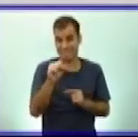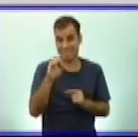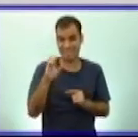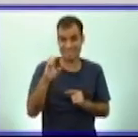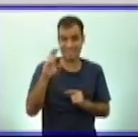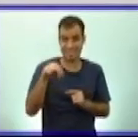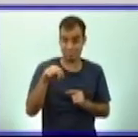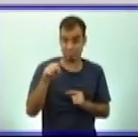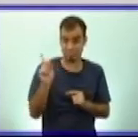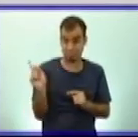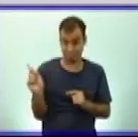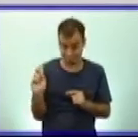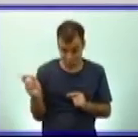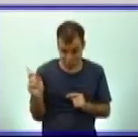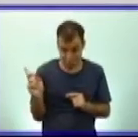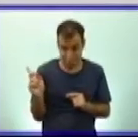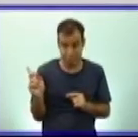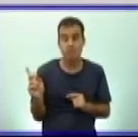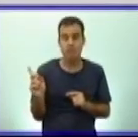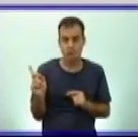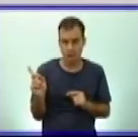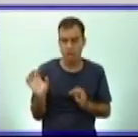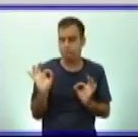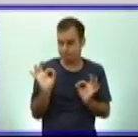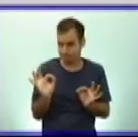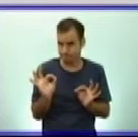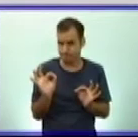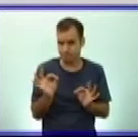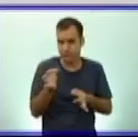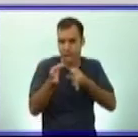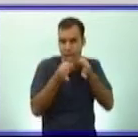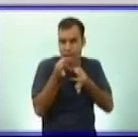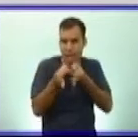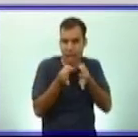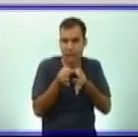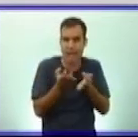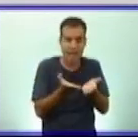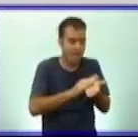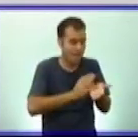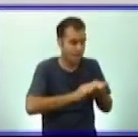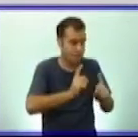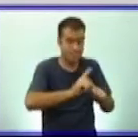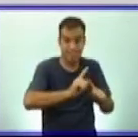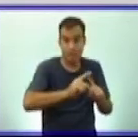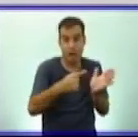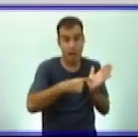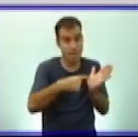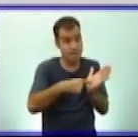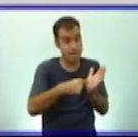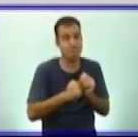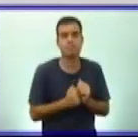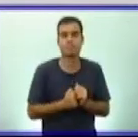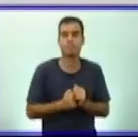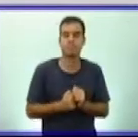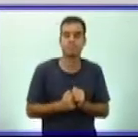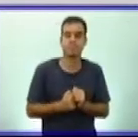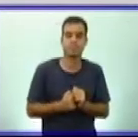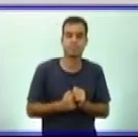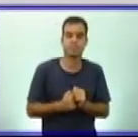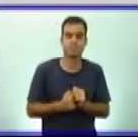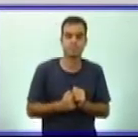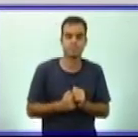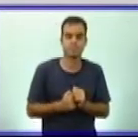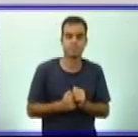desfasaje está justificado y está argumentado en su libro de texto. En el momento en que